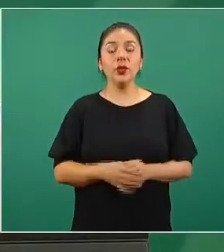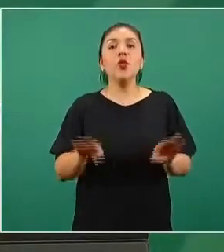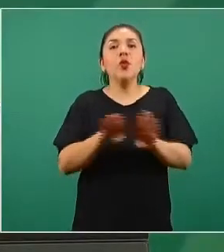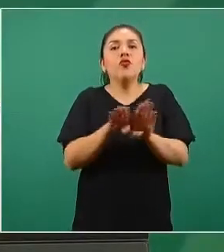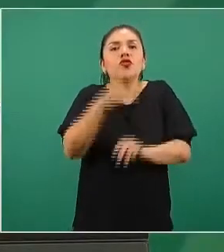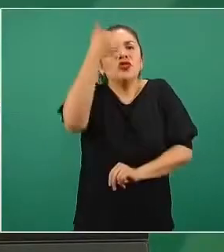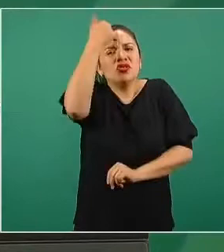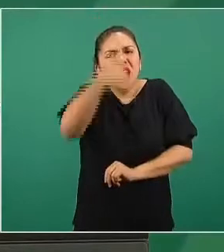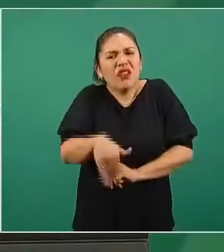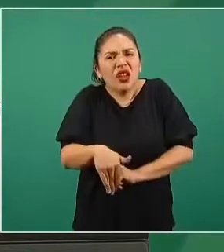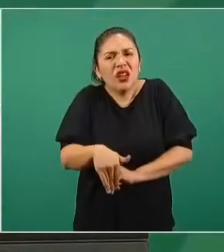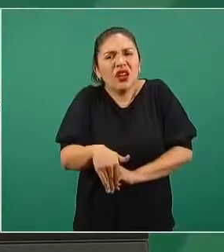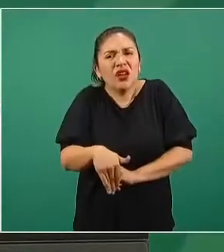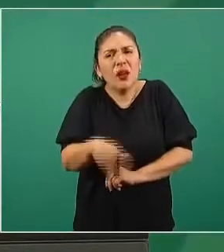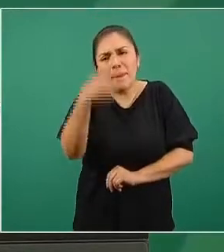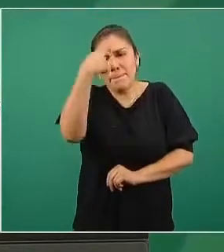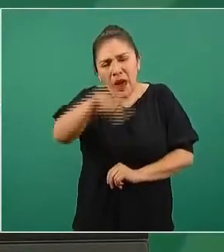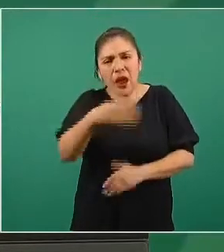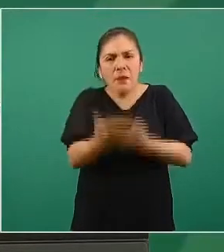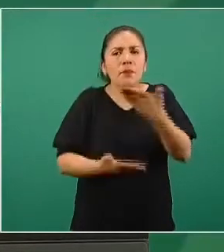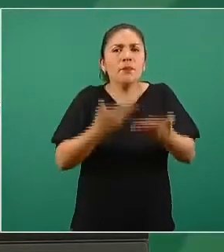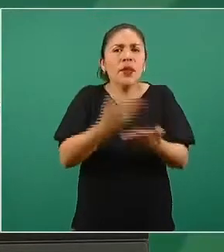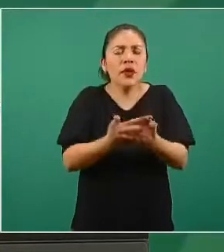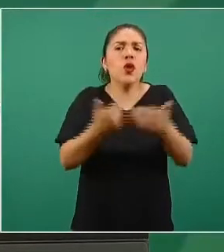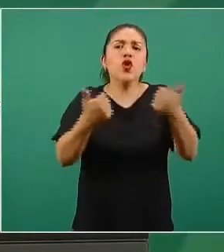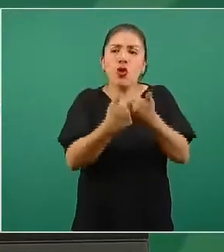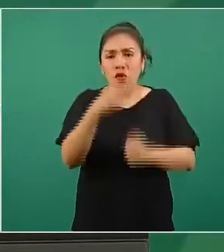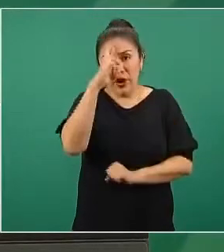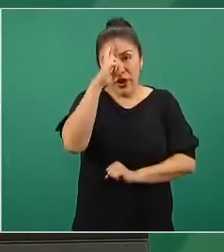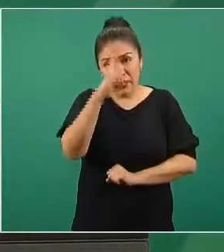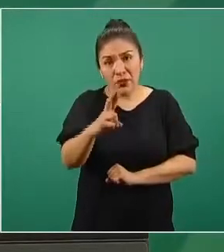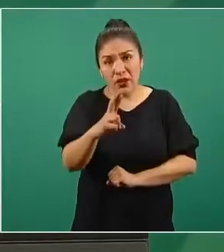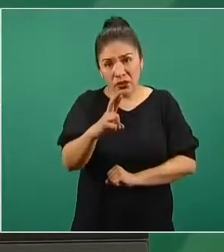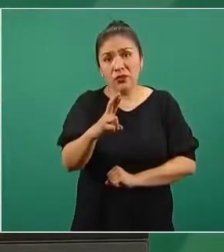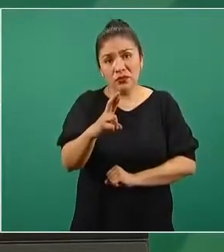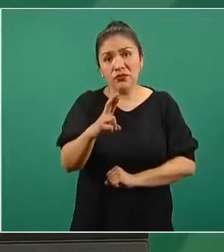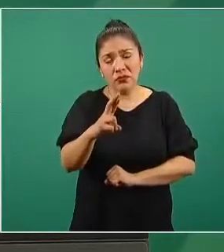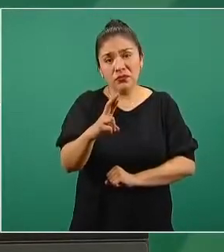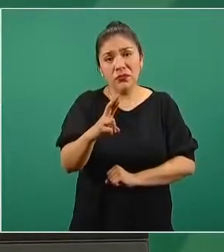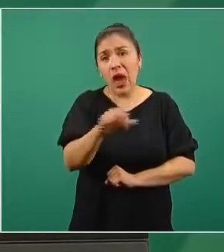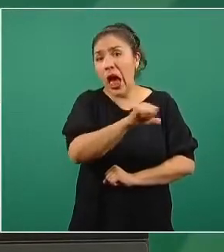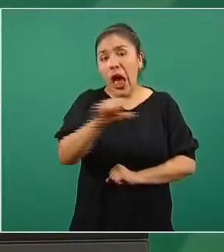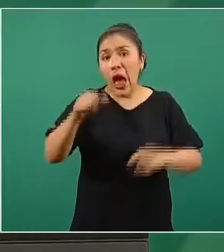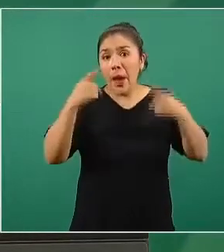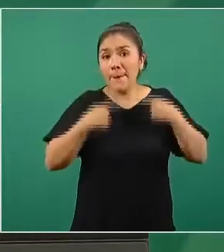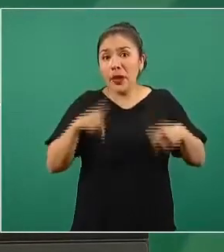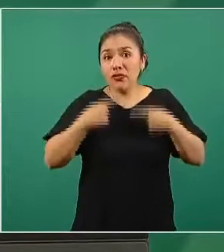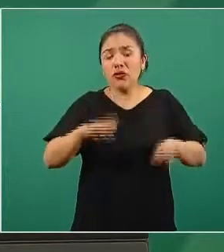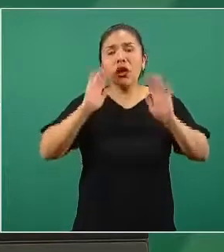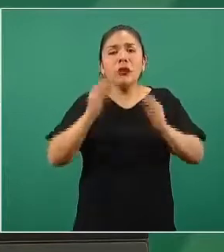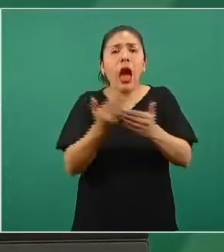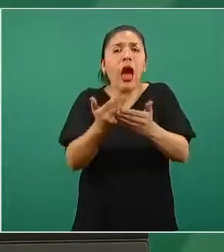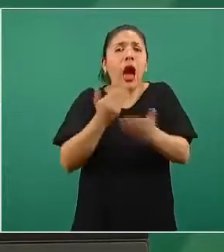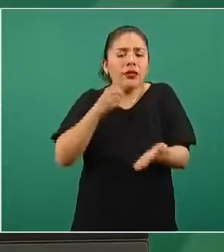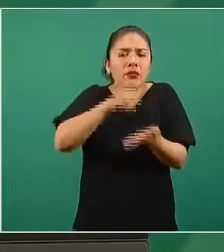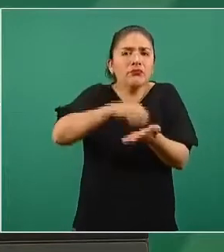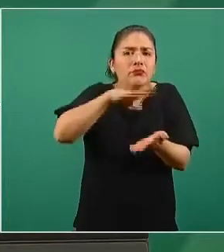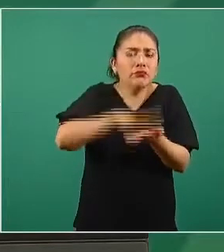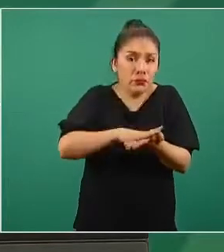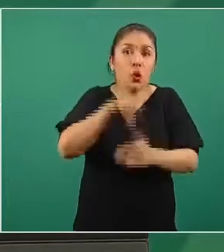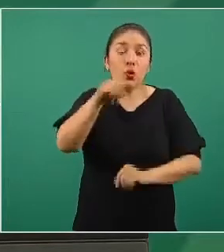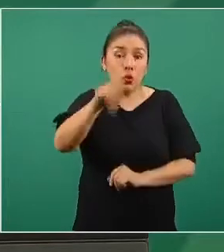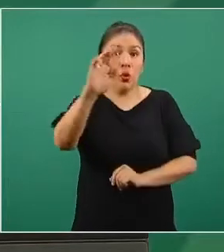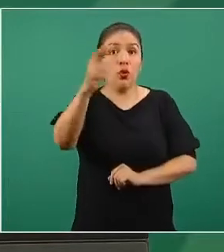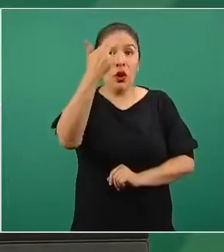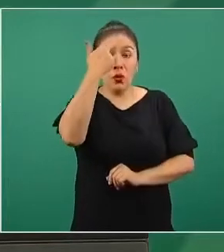saber y solicitar el respeto a quienes se han registrado de una forma u otra. Hay que